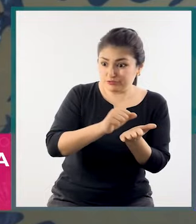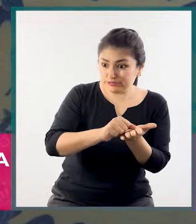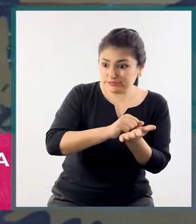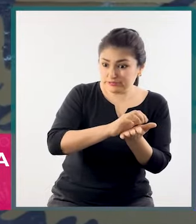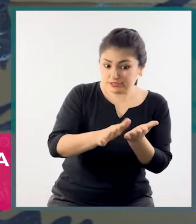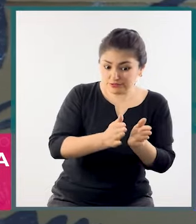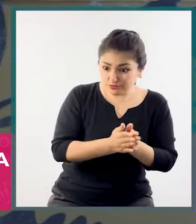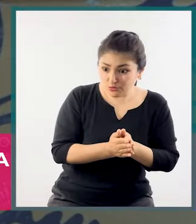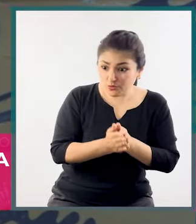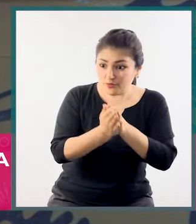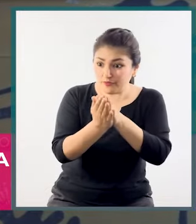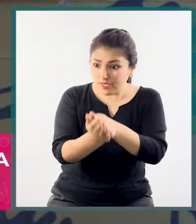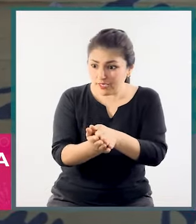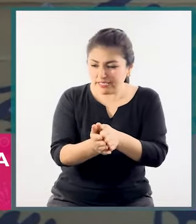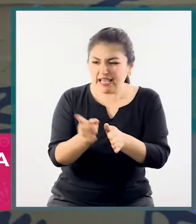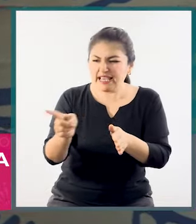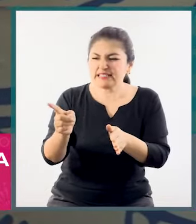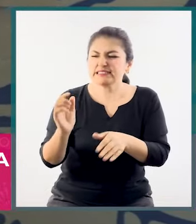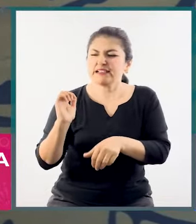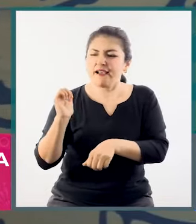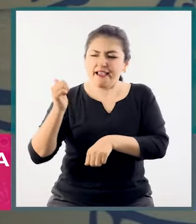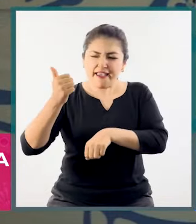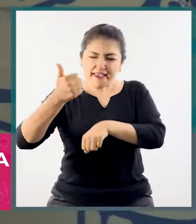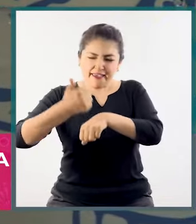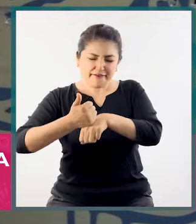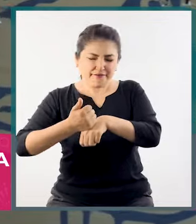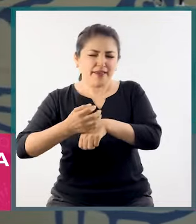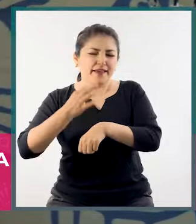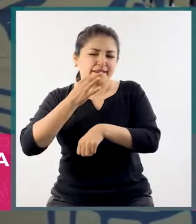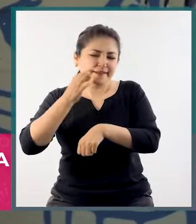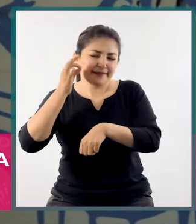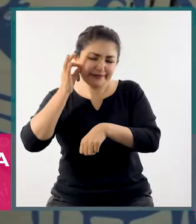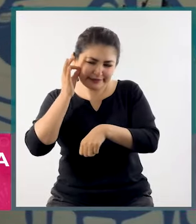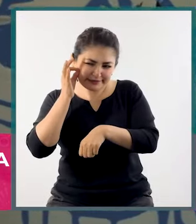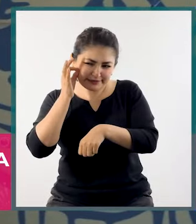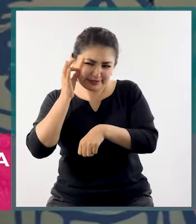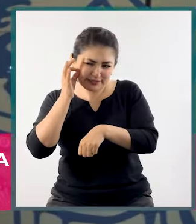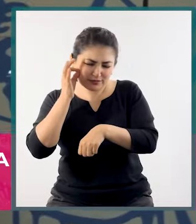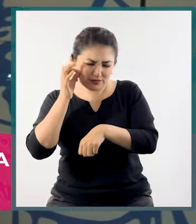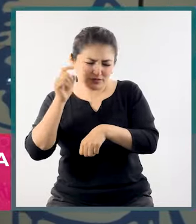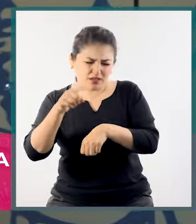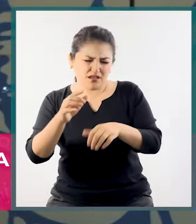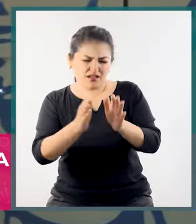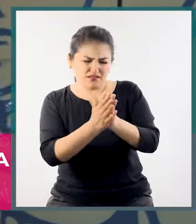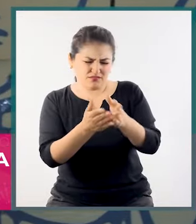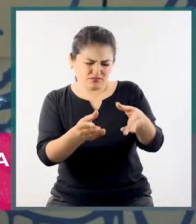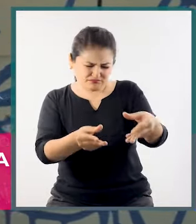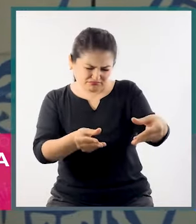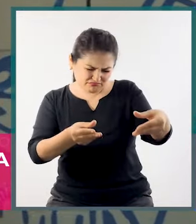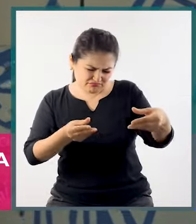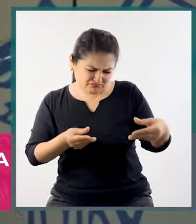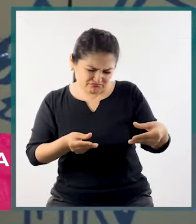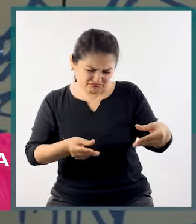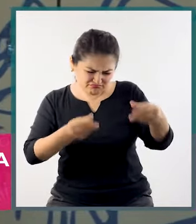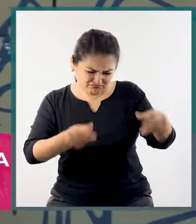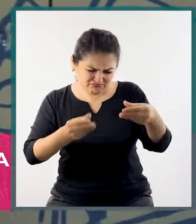es presentada a la máxima autoridad que teníamos aquí en el Incanato, y pues él